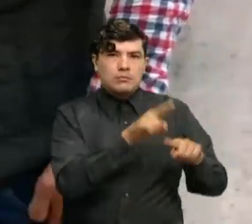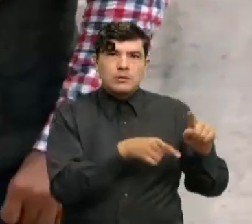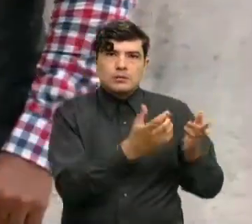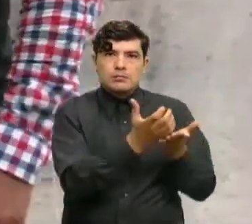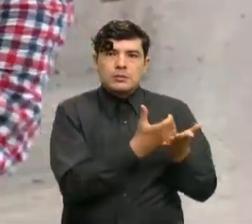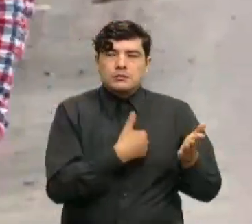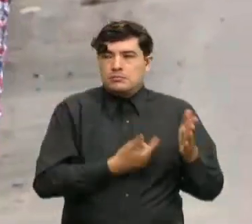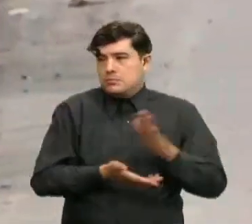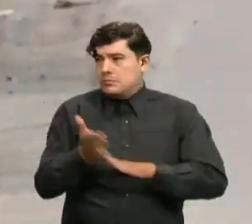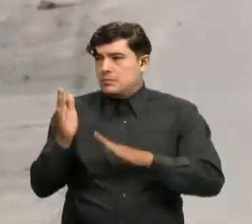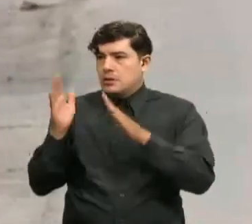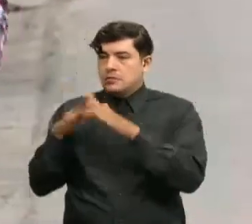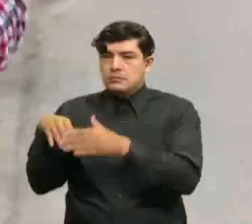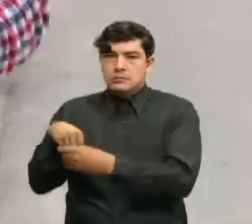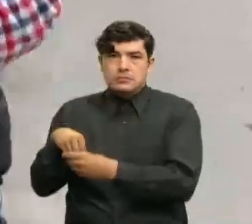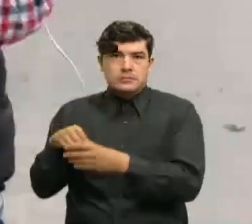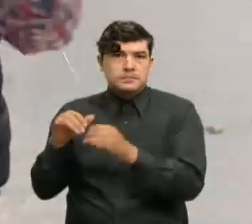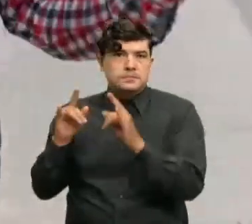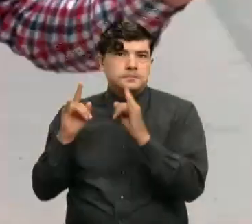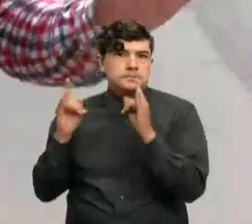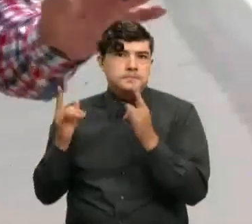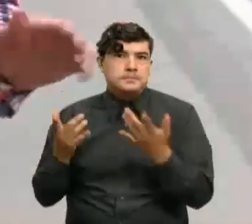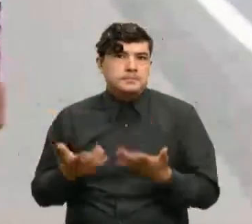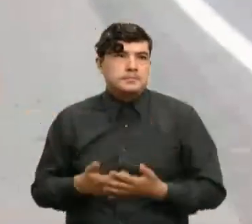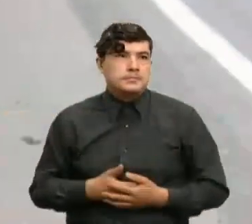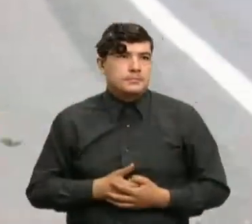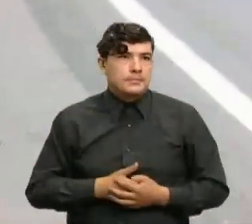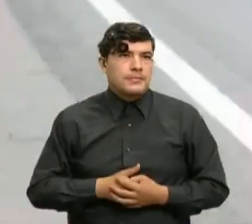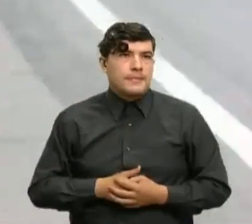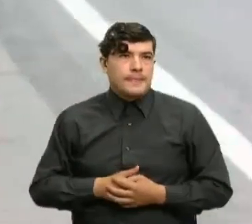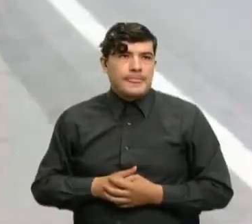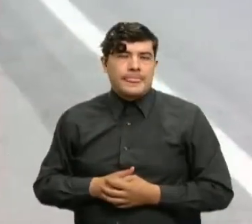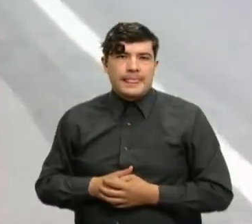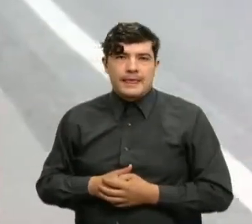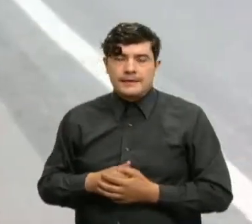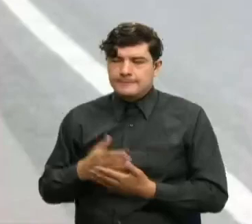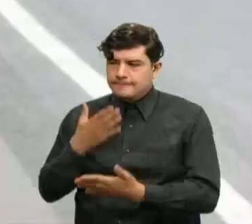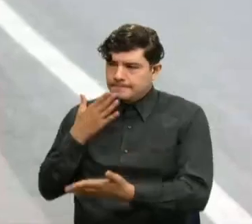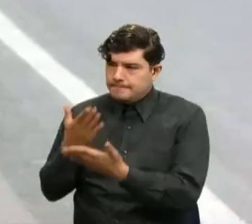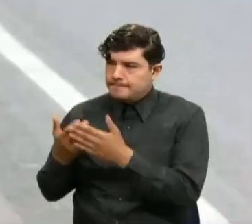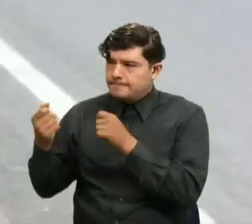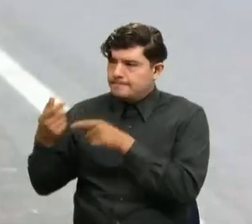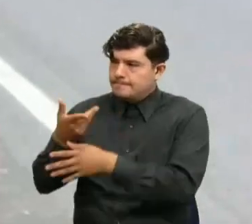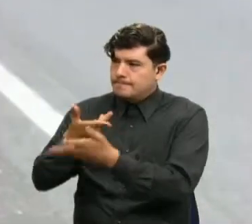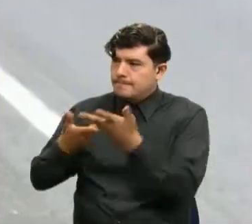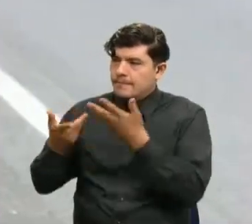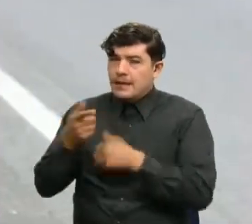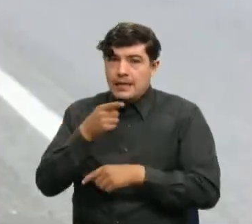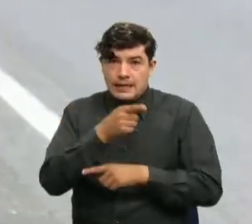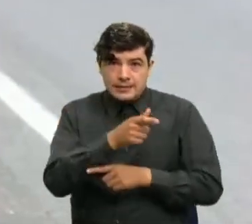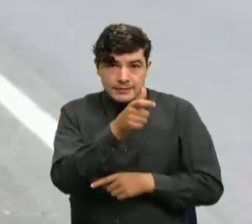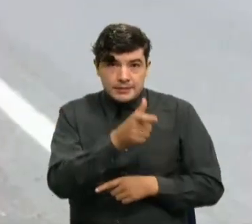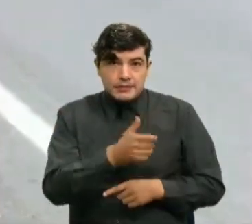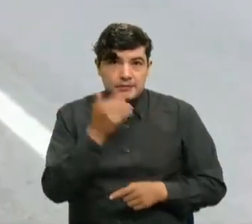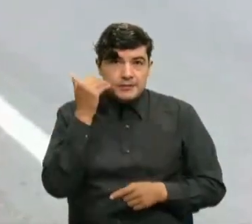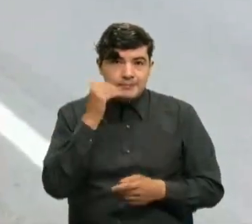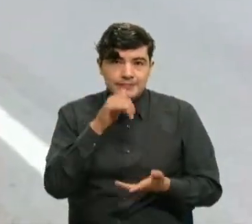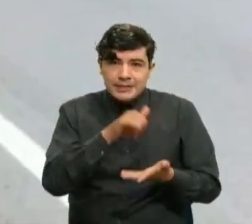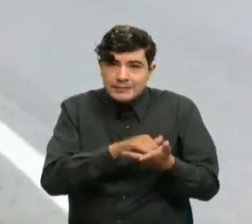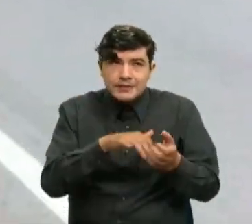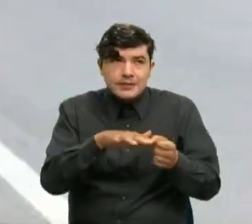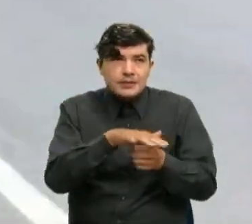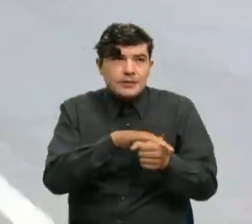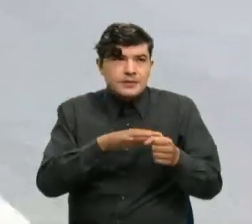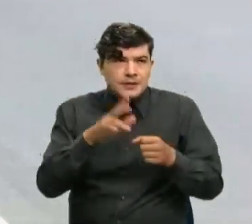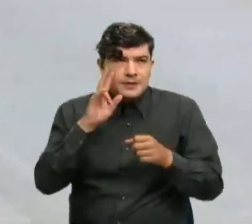para la casa. Listo, muchísimas gracias. Mire, como ellas son centenares de ciudadanos los que se han visto afectados durante este corredor vial que se encuentra.